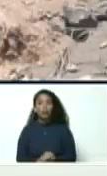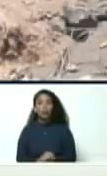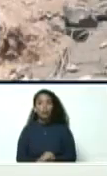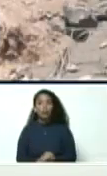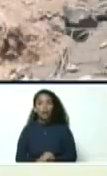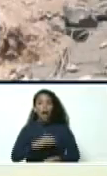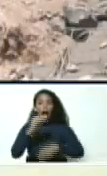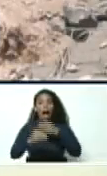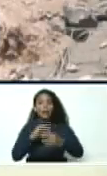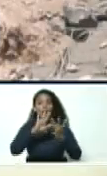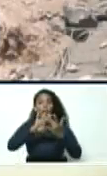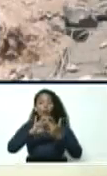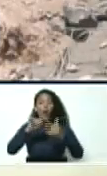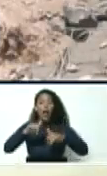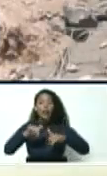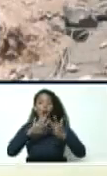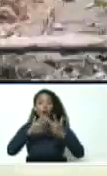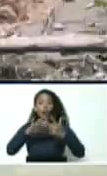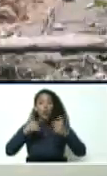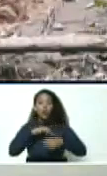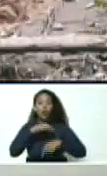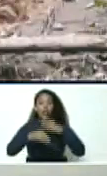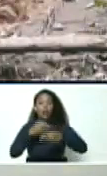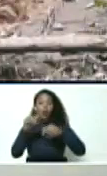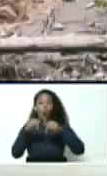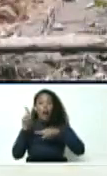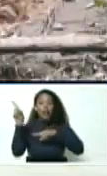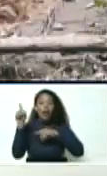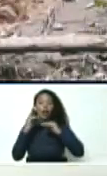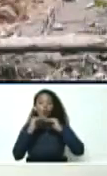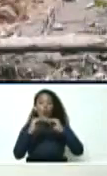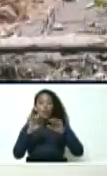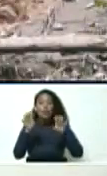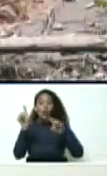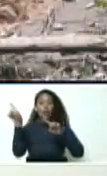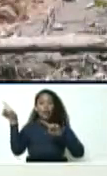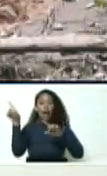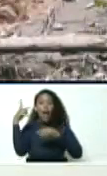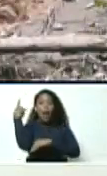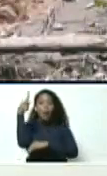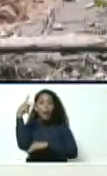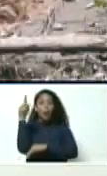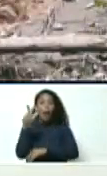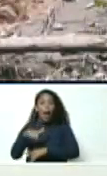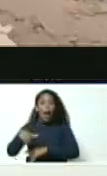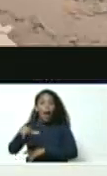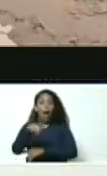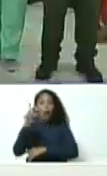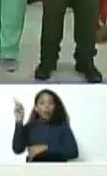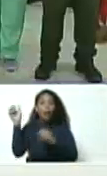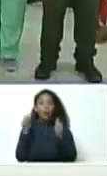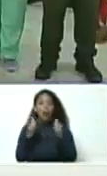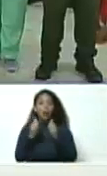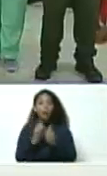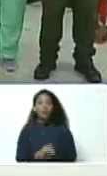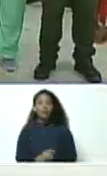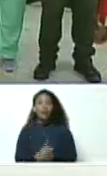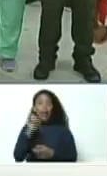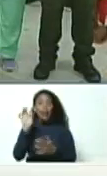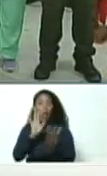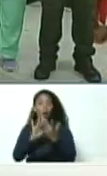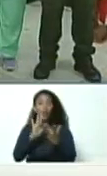hacer este pase. Así que este pase que hemos hecho a Llano Seco, allá en la parroquia Lagunilla, en Mérida, ha sido un